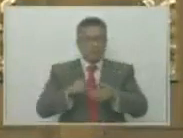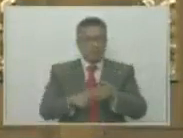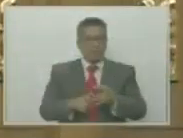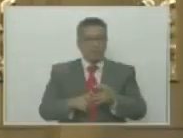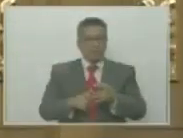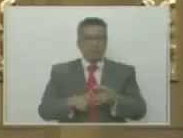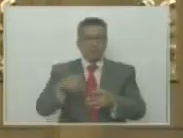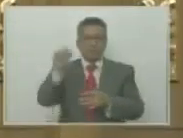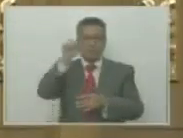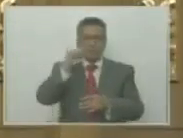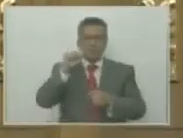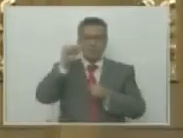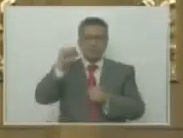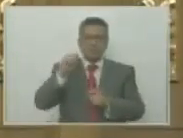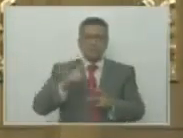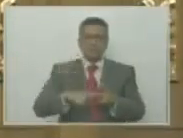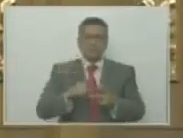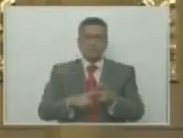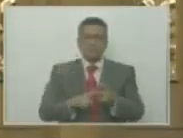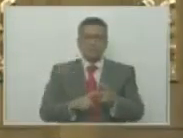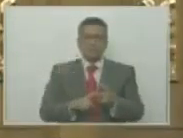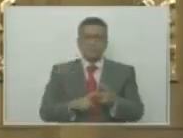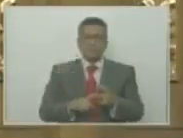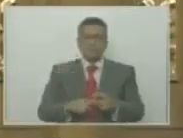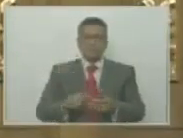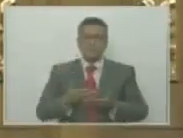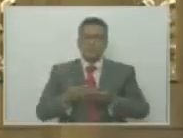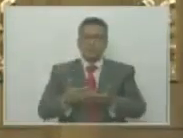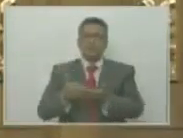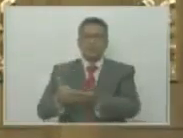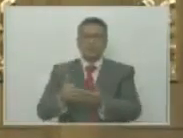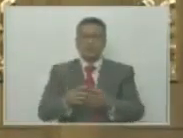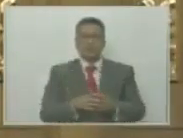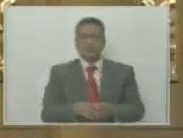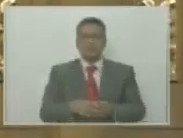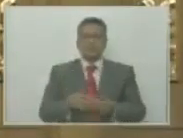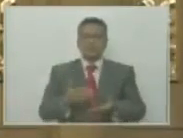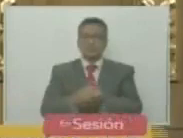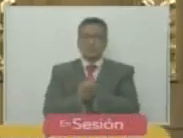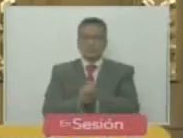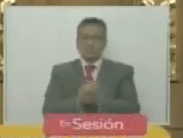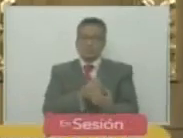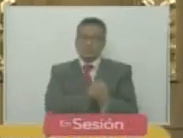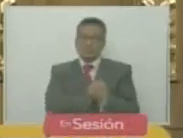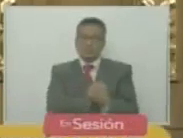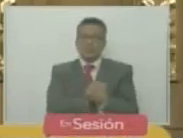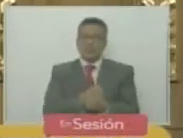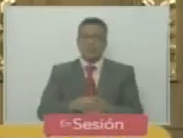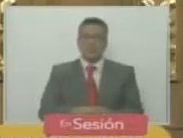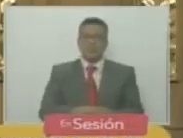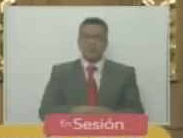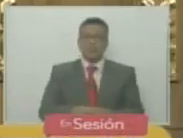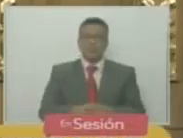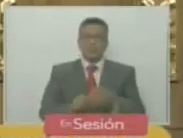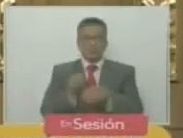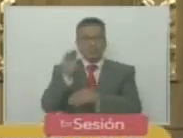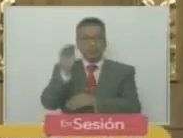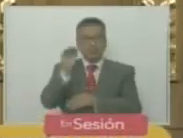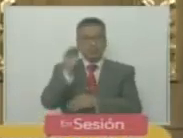el socialismo, la solidaridad, el amor, el